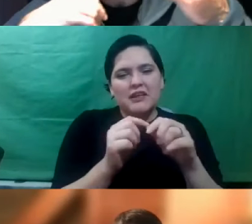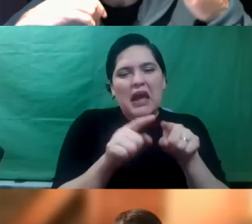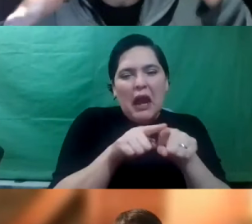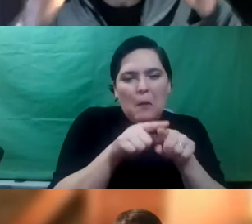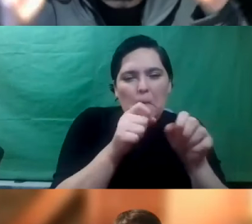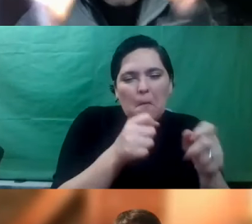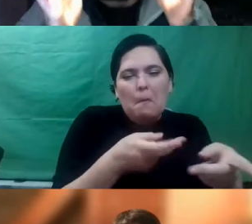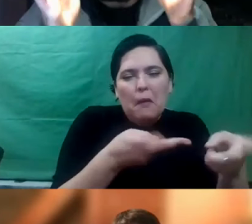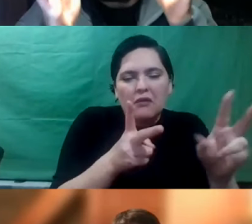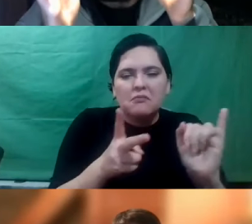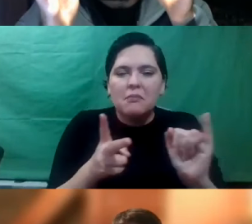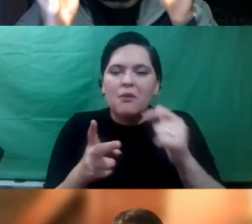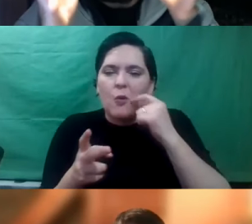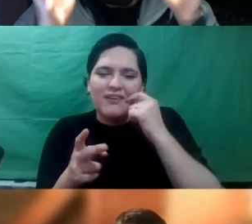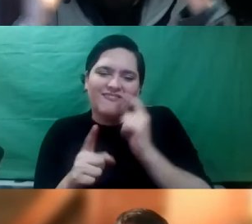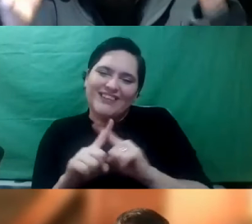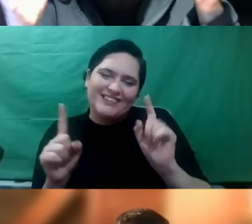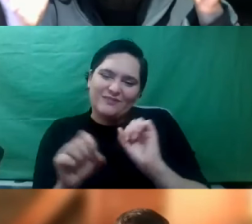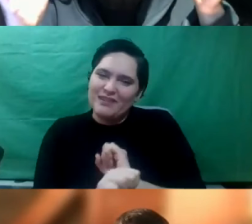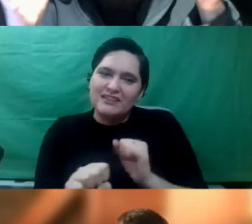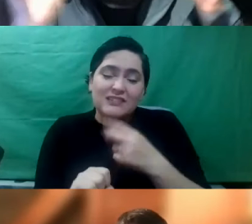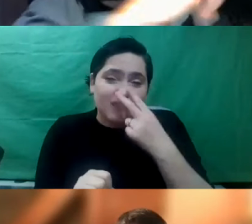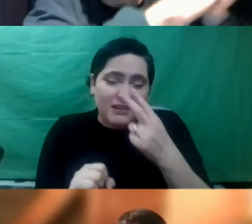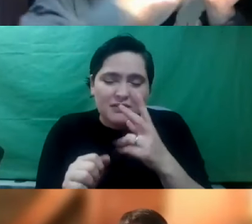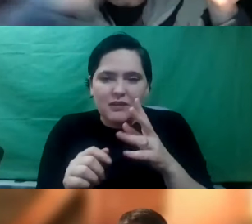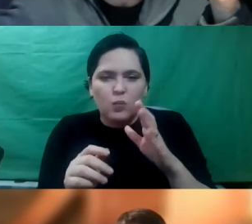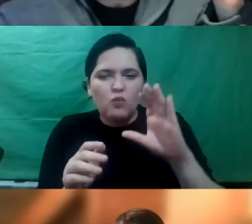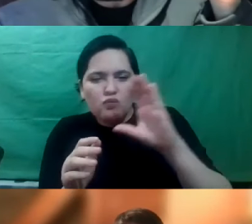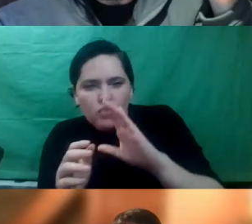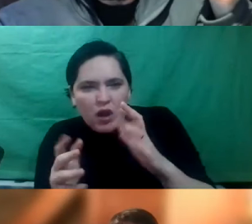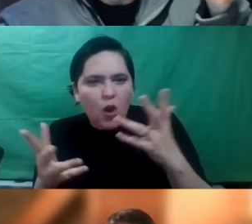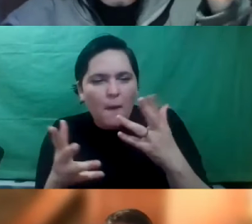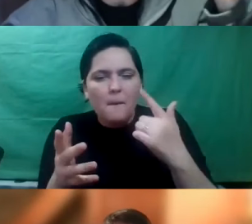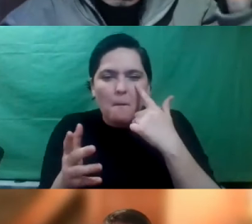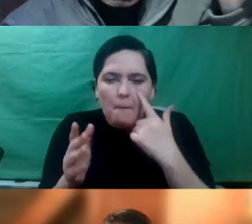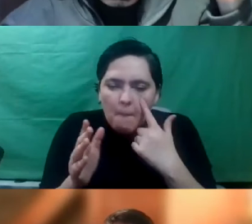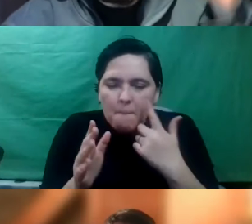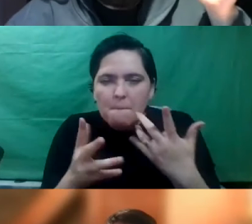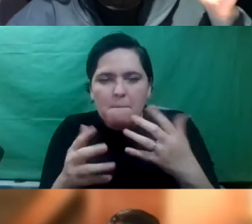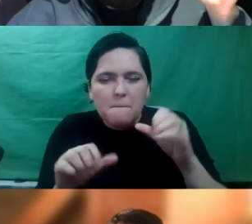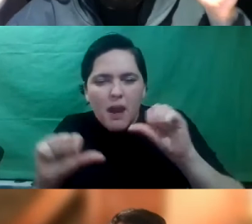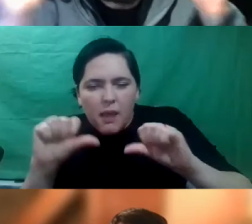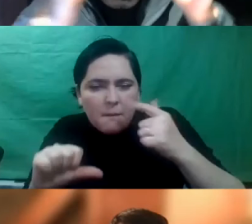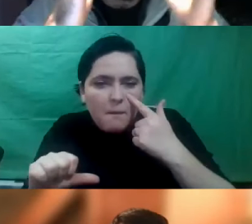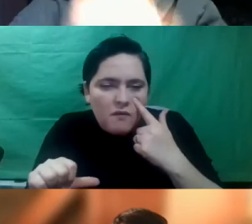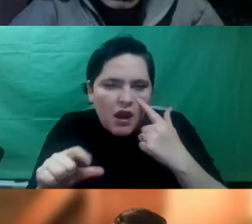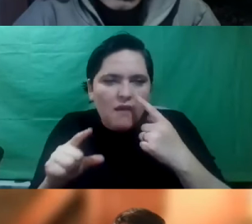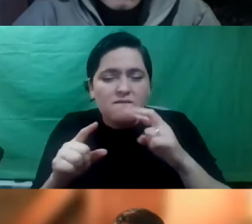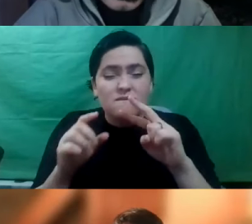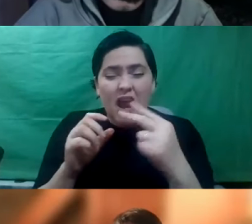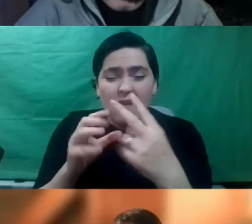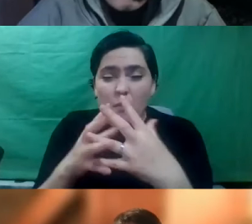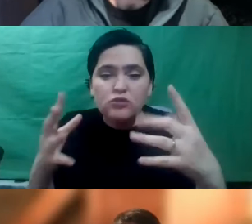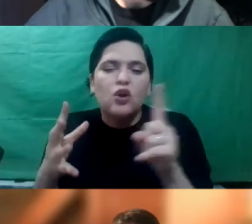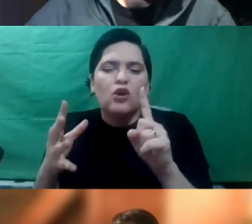generar predicciones que acoten un poquito el espacio de búsqueda. Cuando vayamos a hacer experimentos, no hacer experimentos con tantas variables, sino que tener un poquito más acotado el